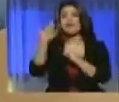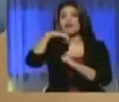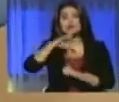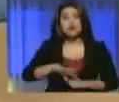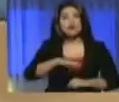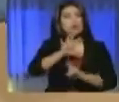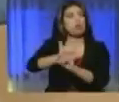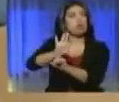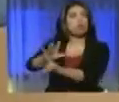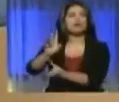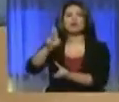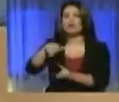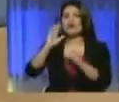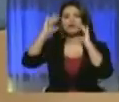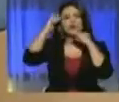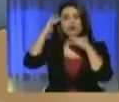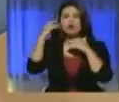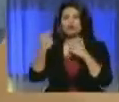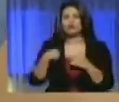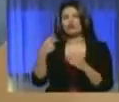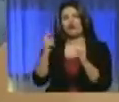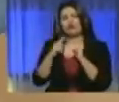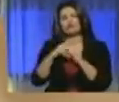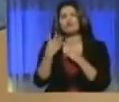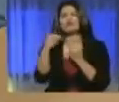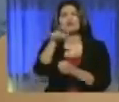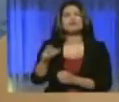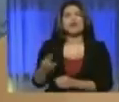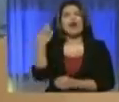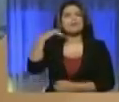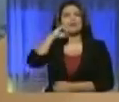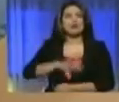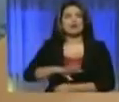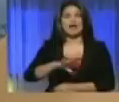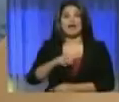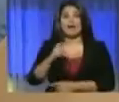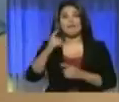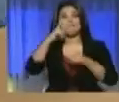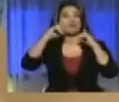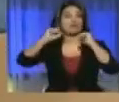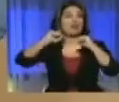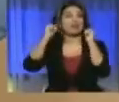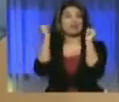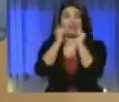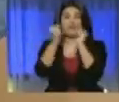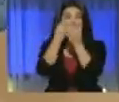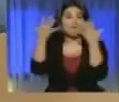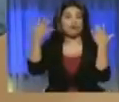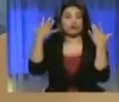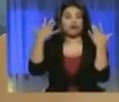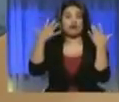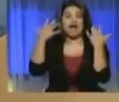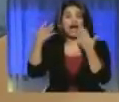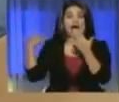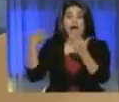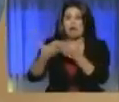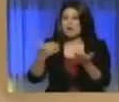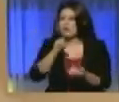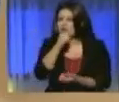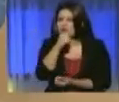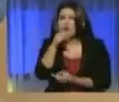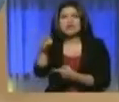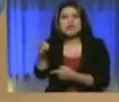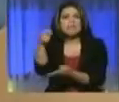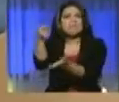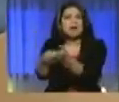encontrado nosotros sin una pensión, sin casa, sin nada, sin salud? ¿Ah? Y hemos tenido que ir. Aquí estaba abandonado. Si algo